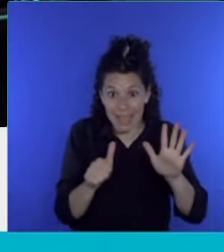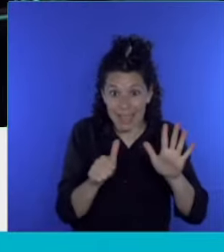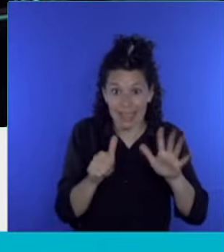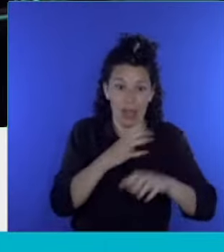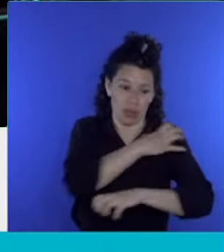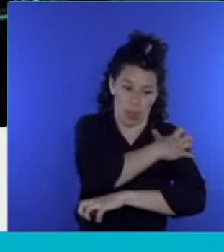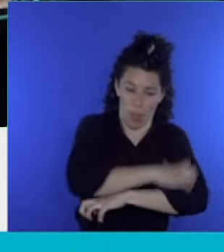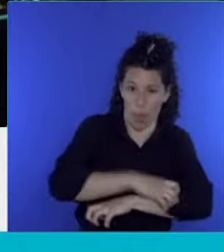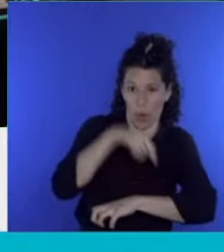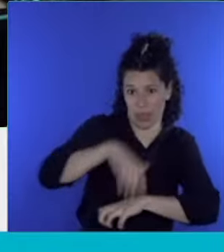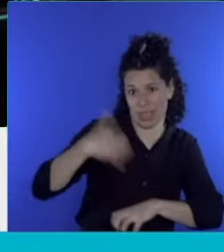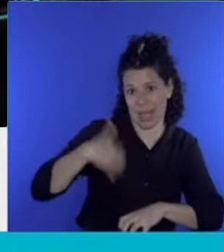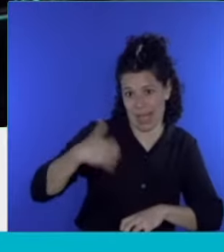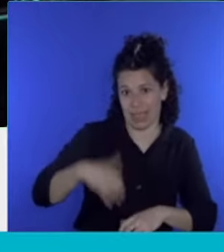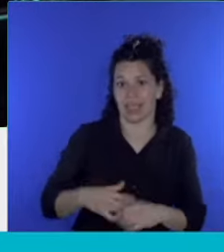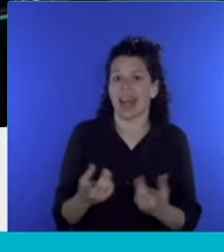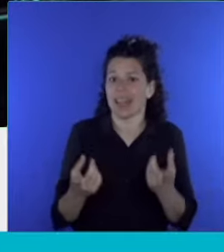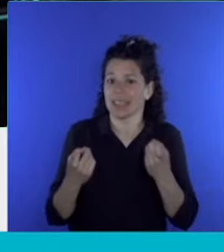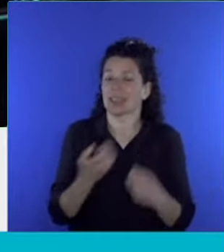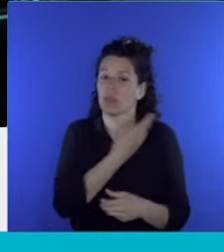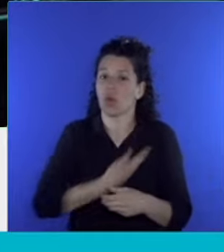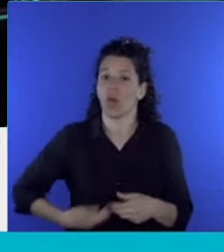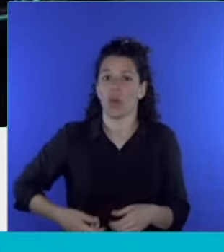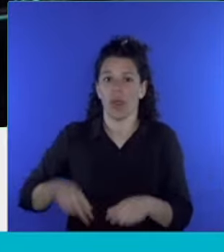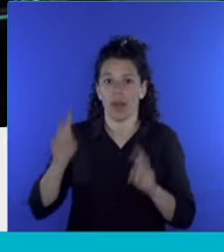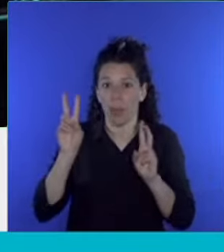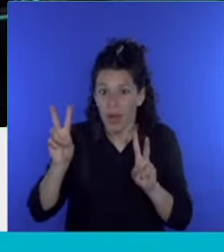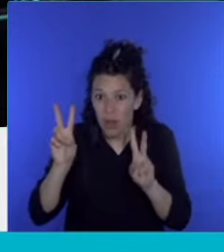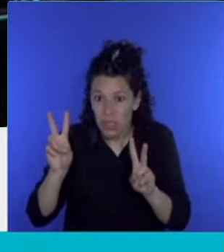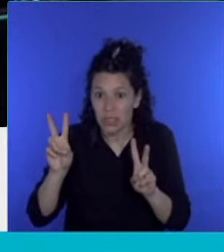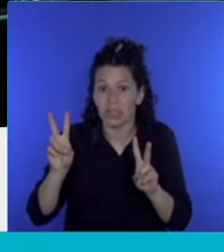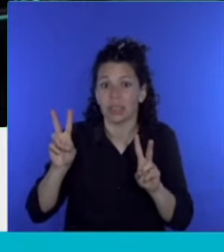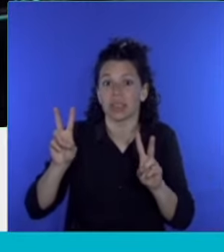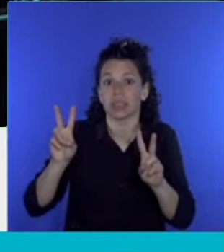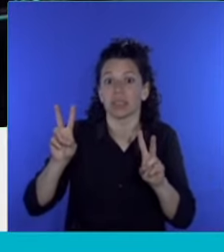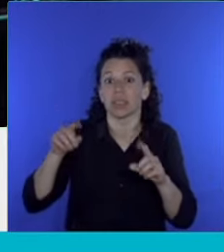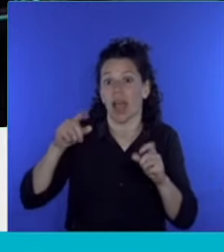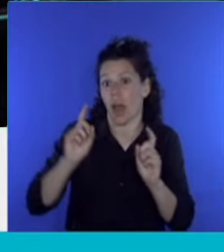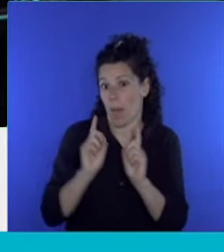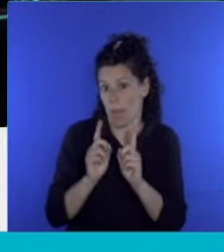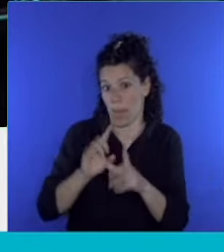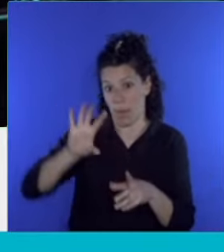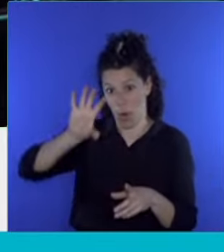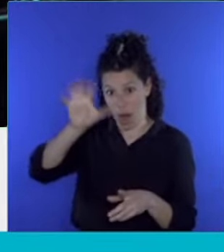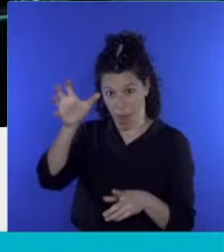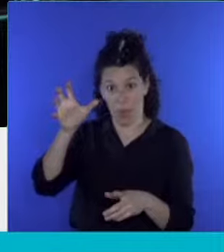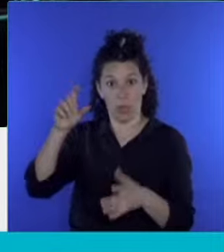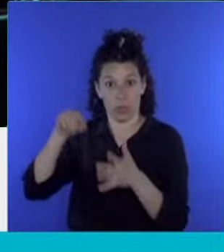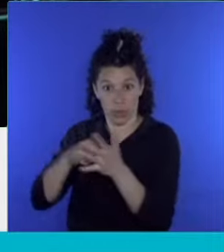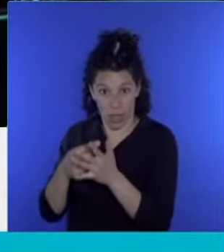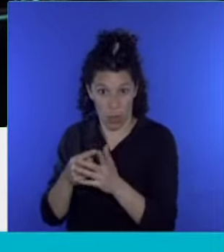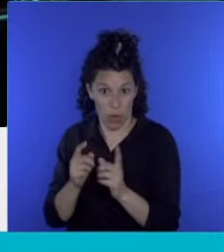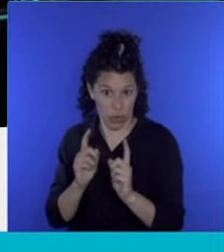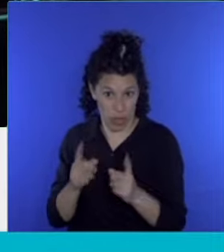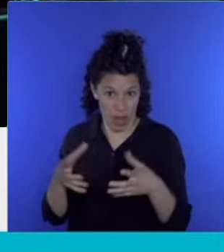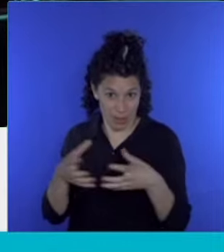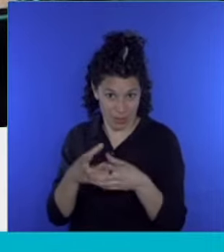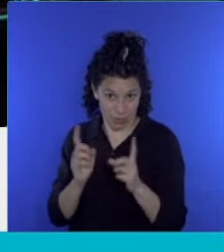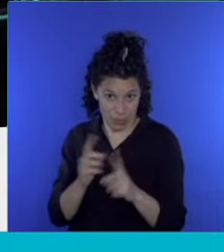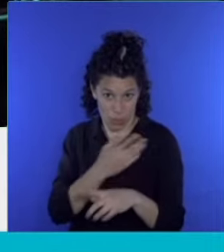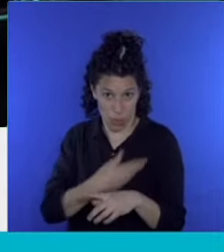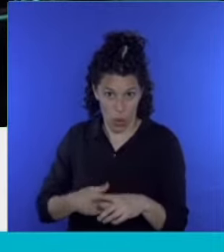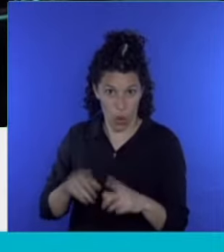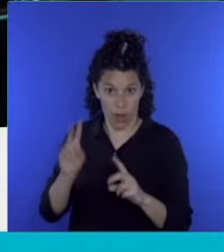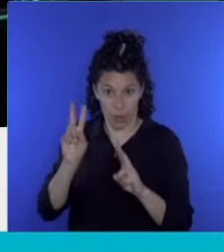necesario que un gobierno peronista como el que se encuentra en la provincia de Buenos Aires siga tomando